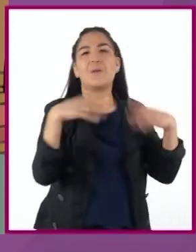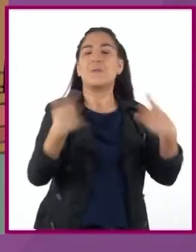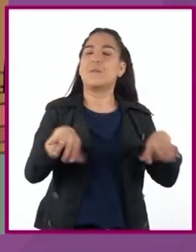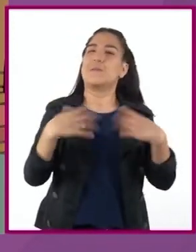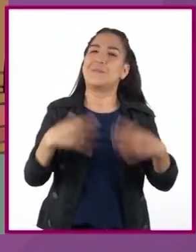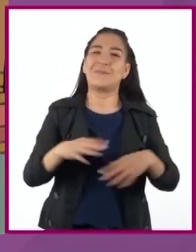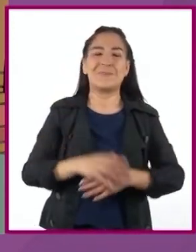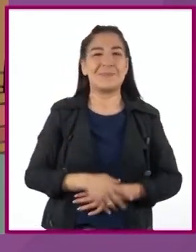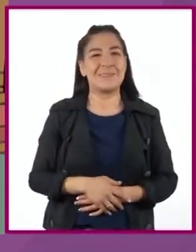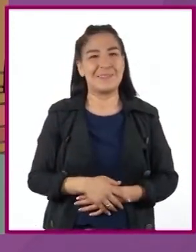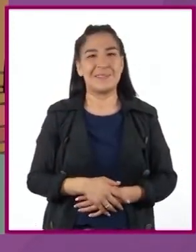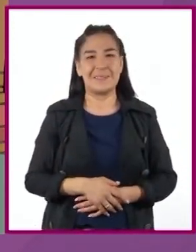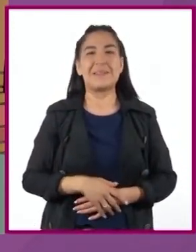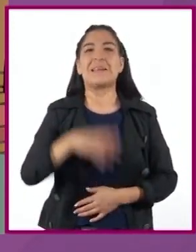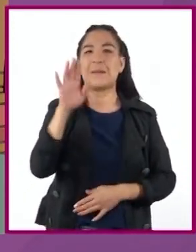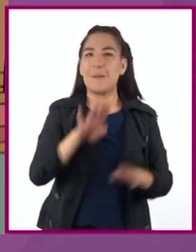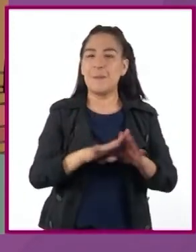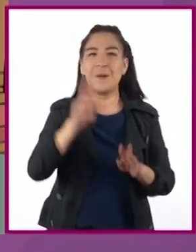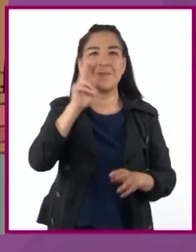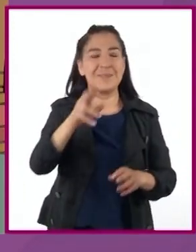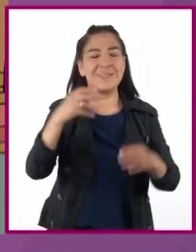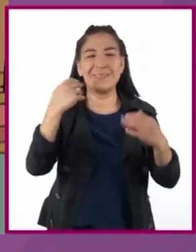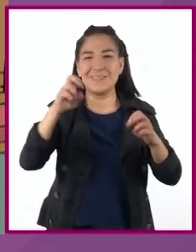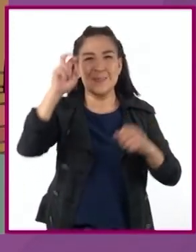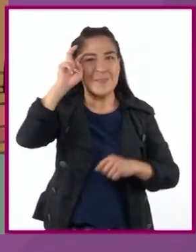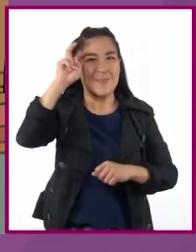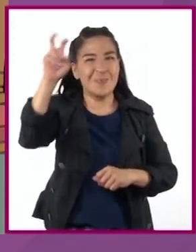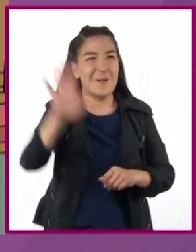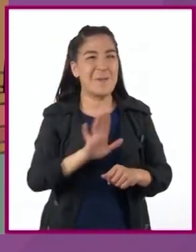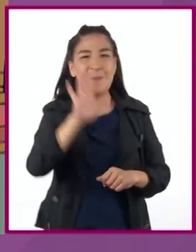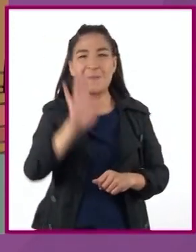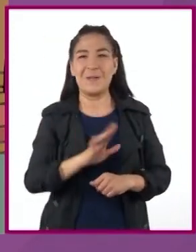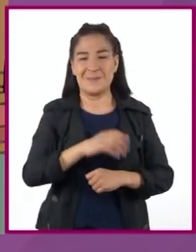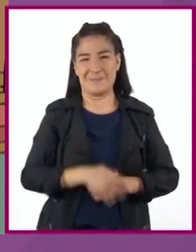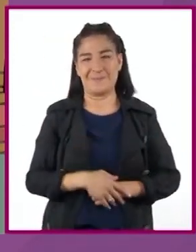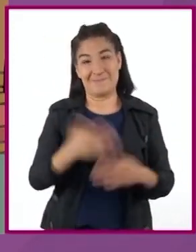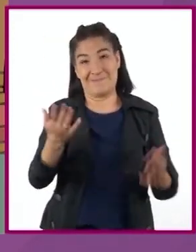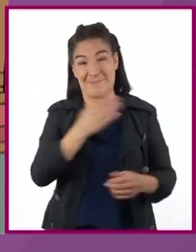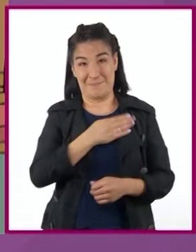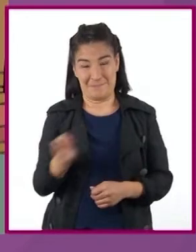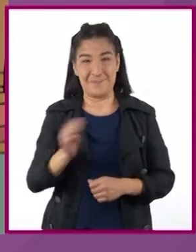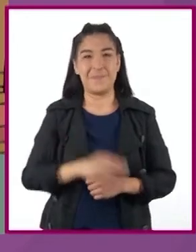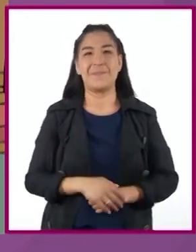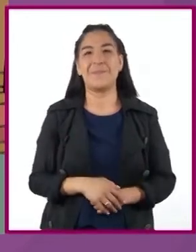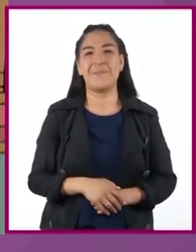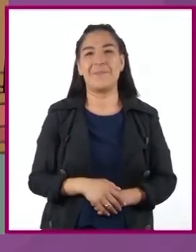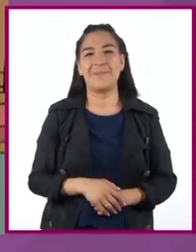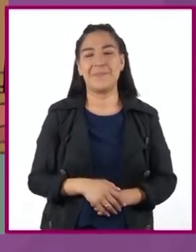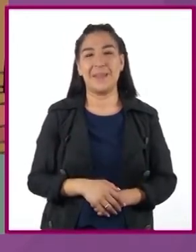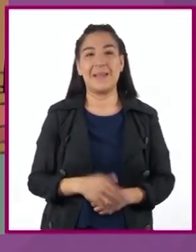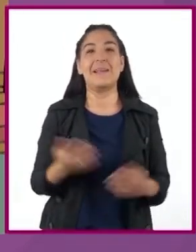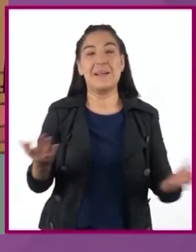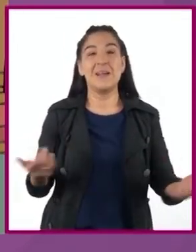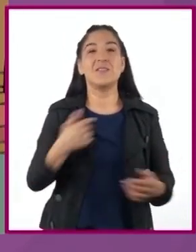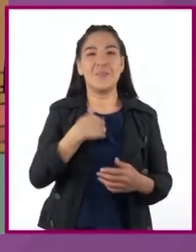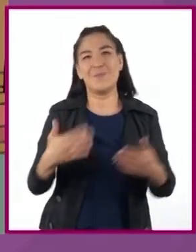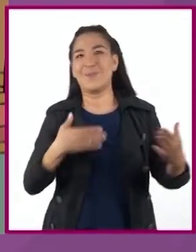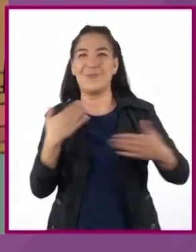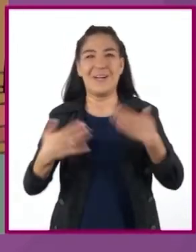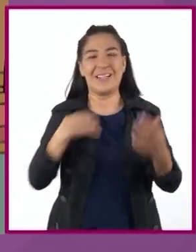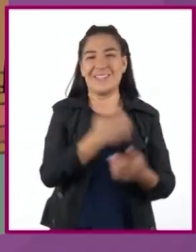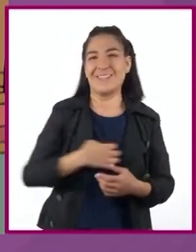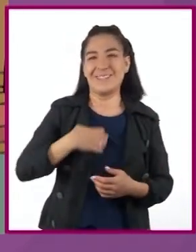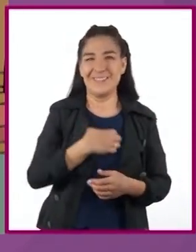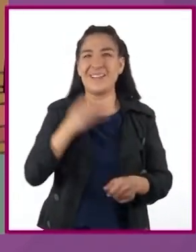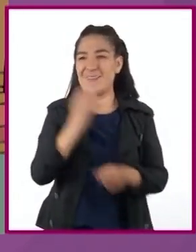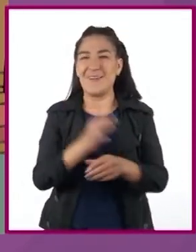bárbaro! Debe haber sido, pero alucinante. Y bueno, pues por eso he andado tan emocionado estos